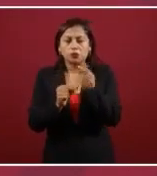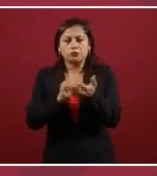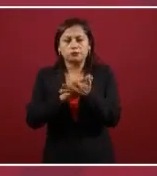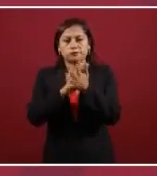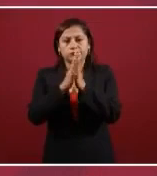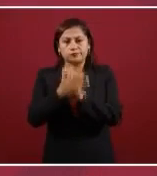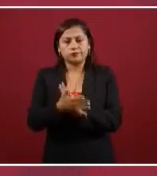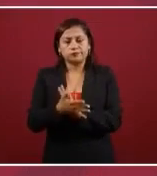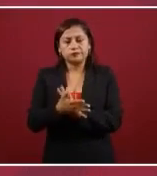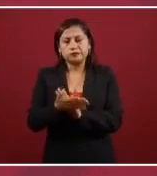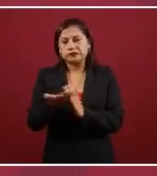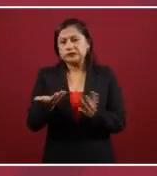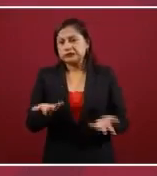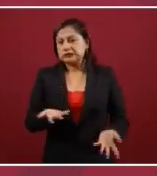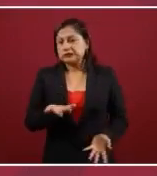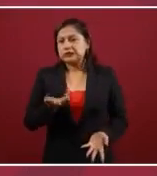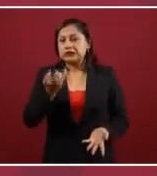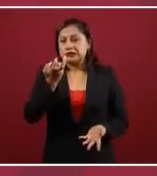es muy